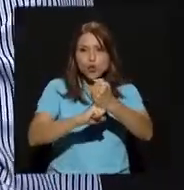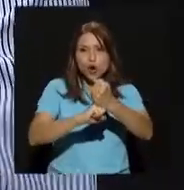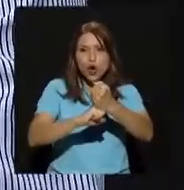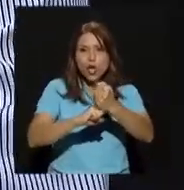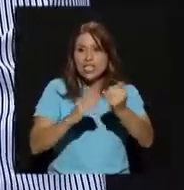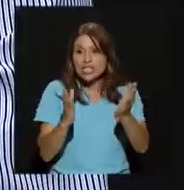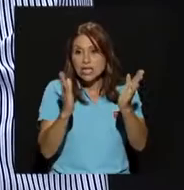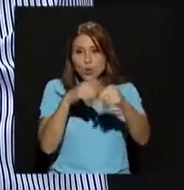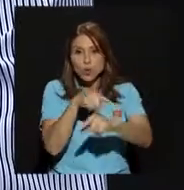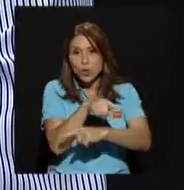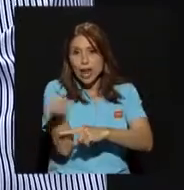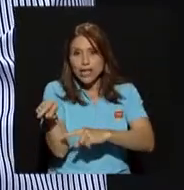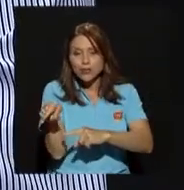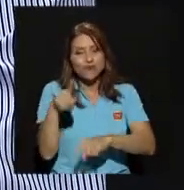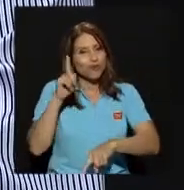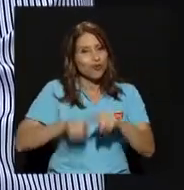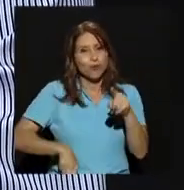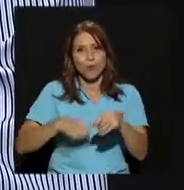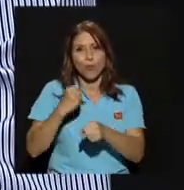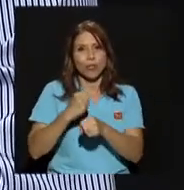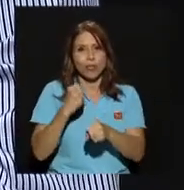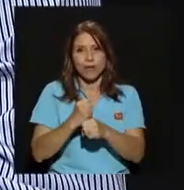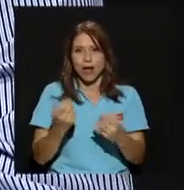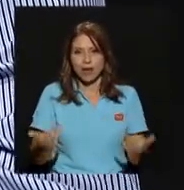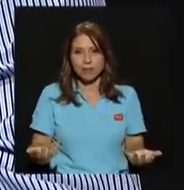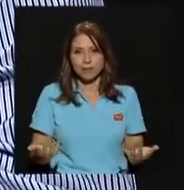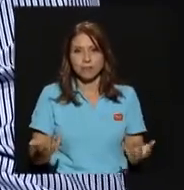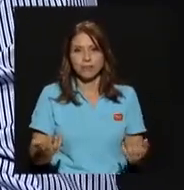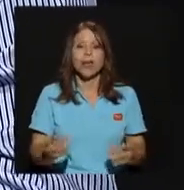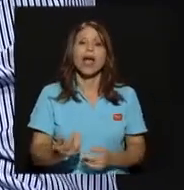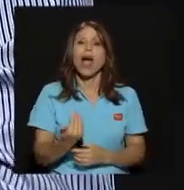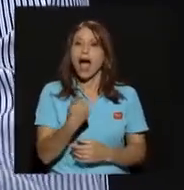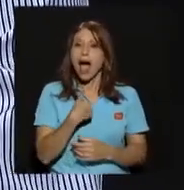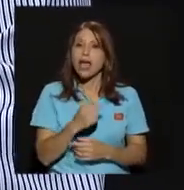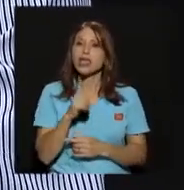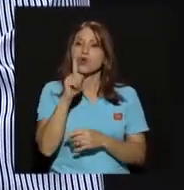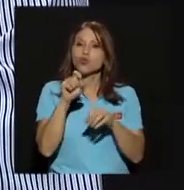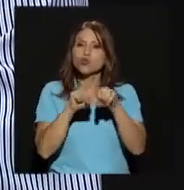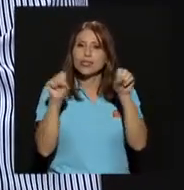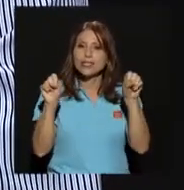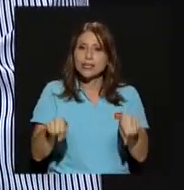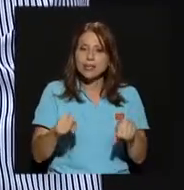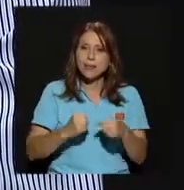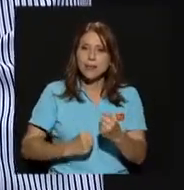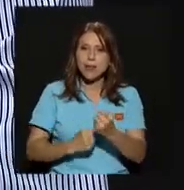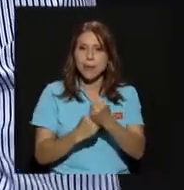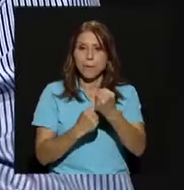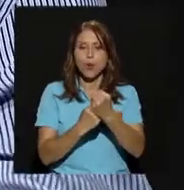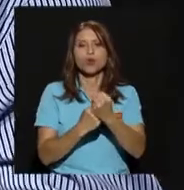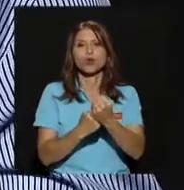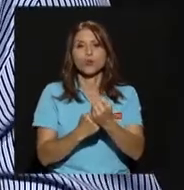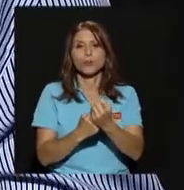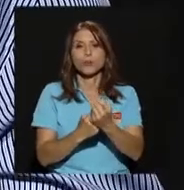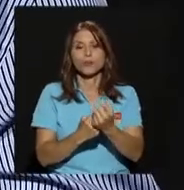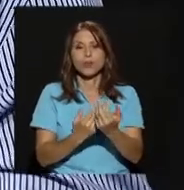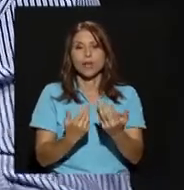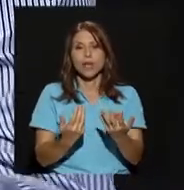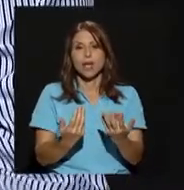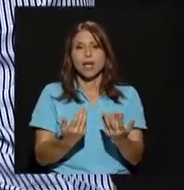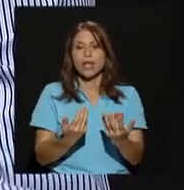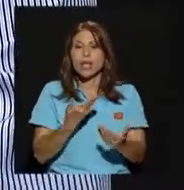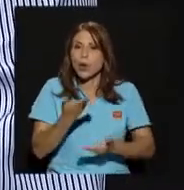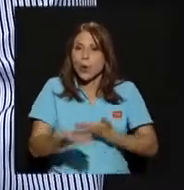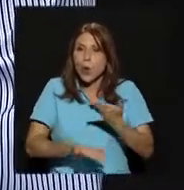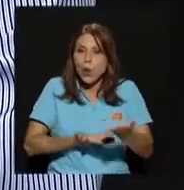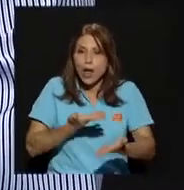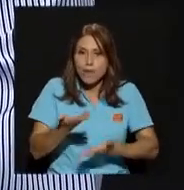se podría trabajar. Hay un sistema de apoyo, el cual